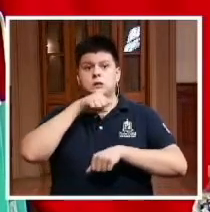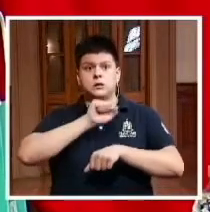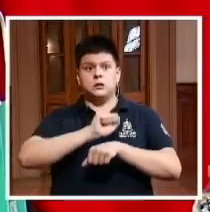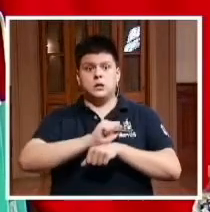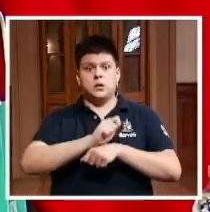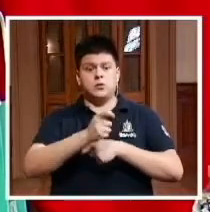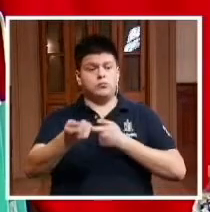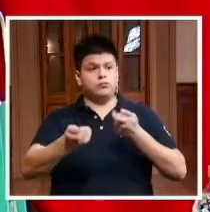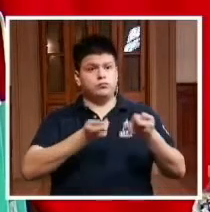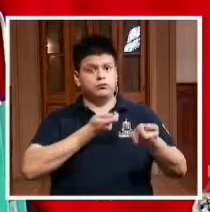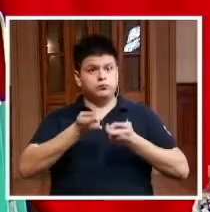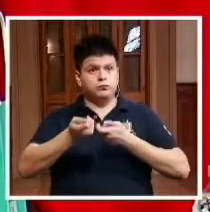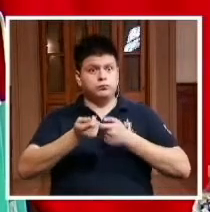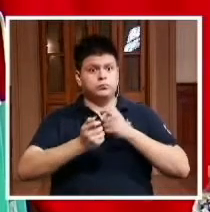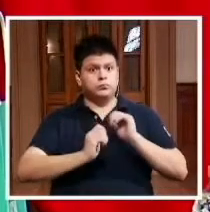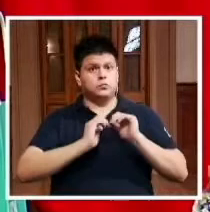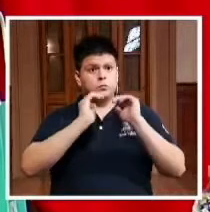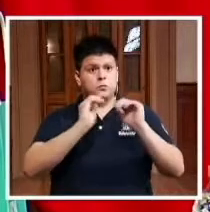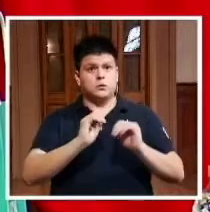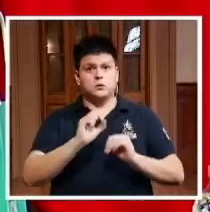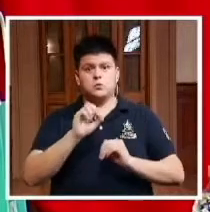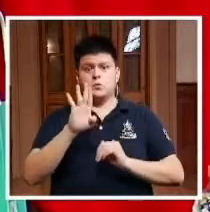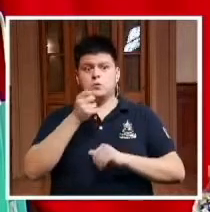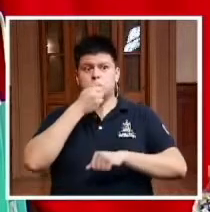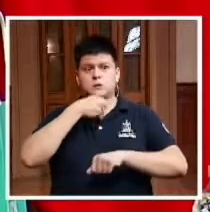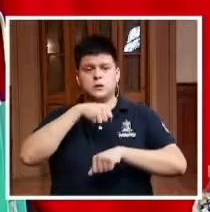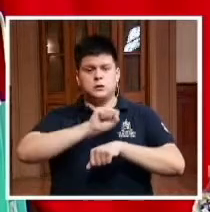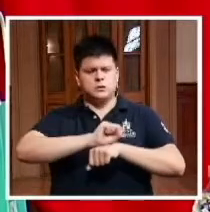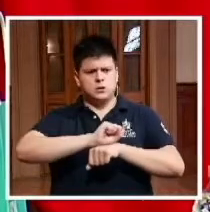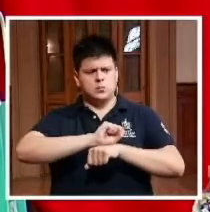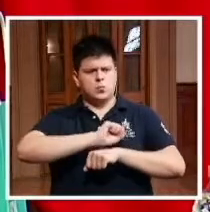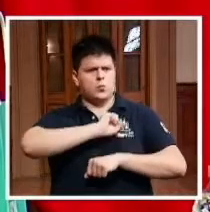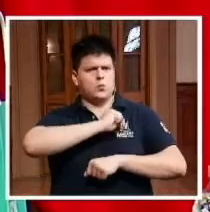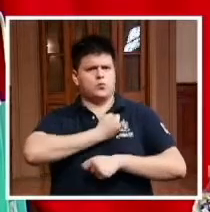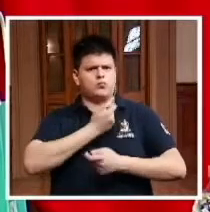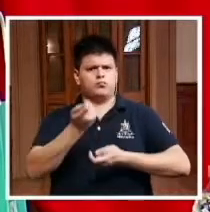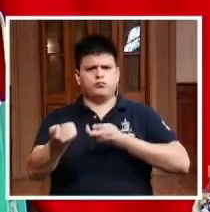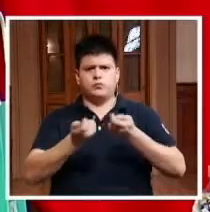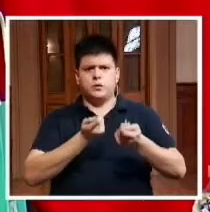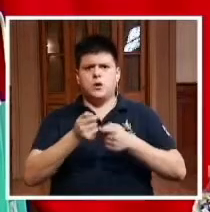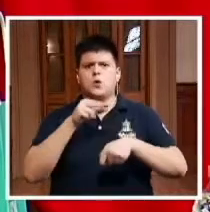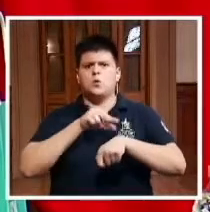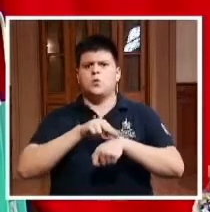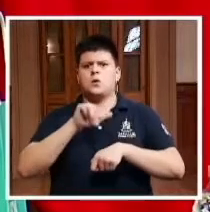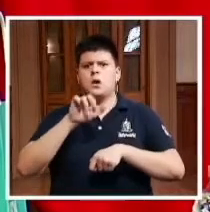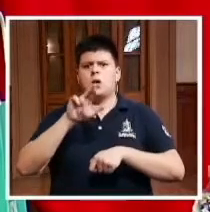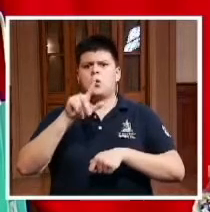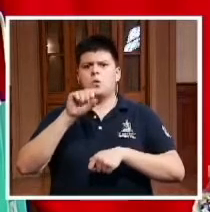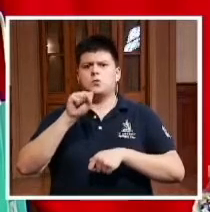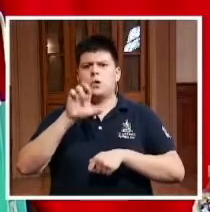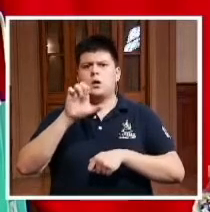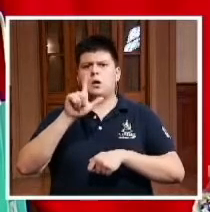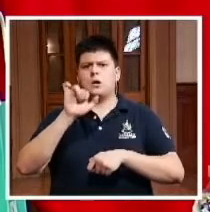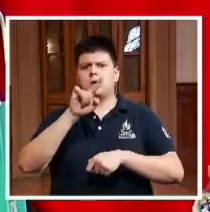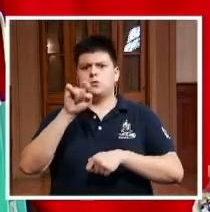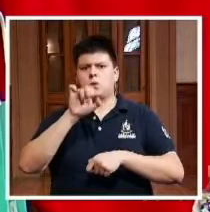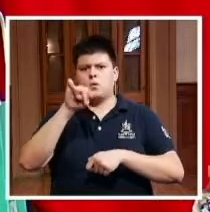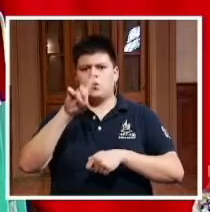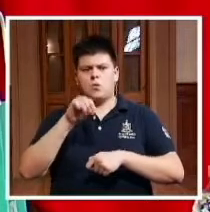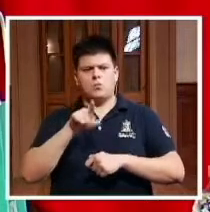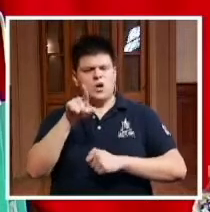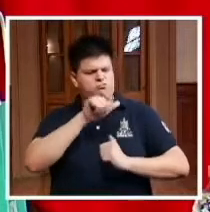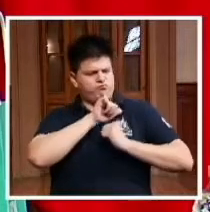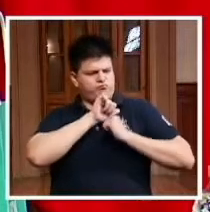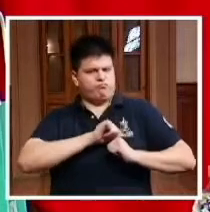prevención al subsecretario de regulación y fomento sanitario al doctor carlos elizondo él es el que se encarga de esto